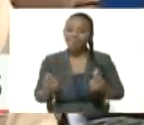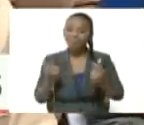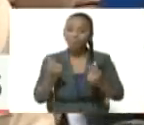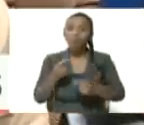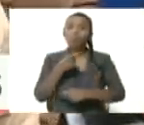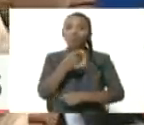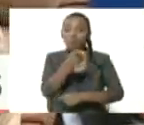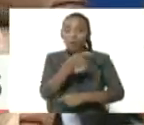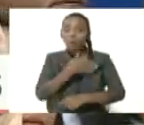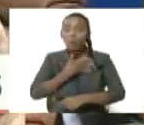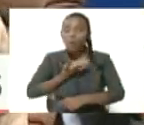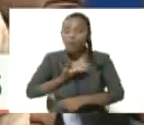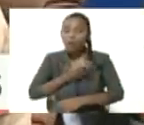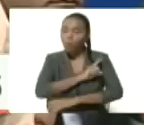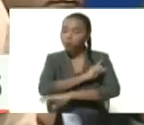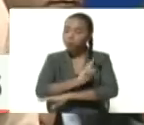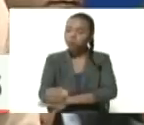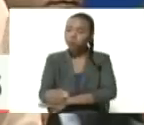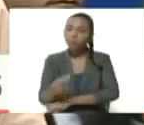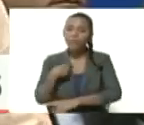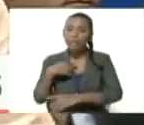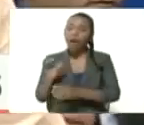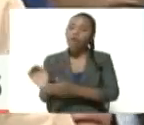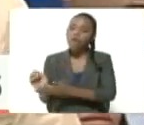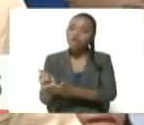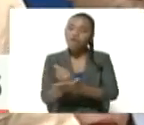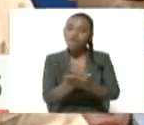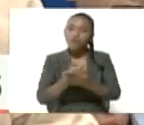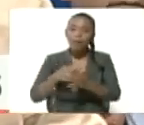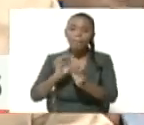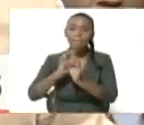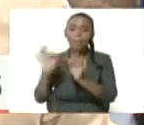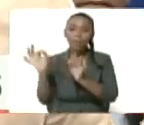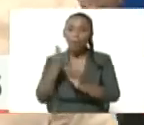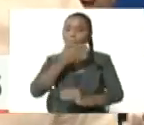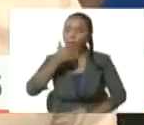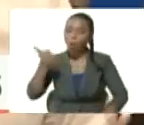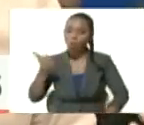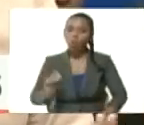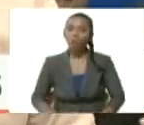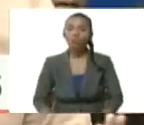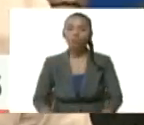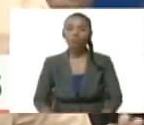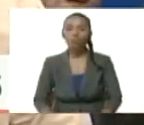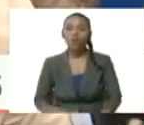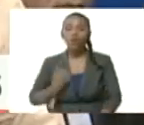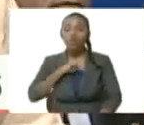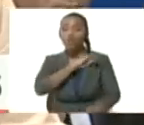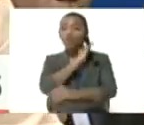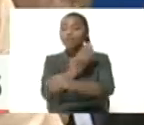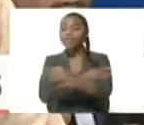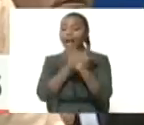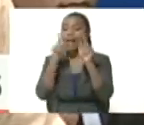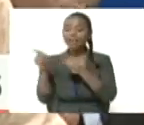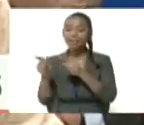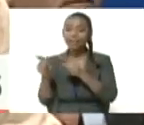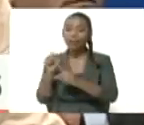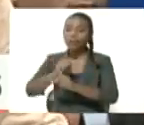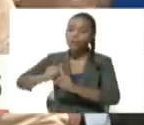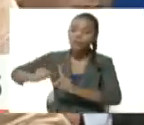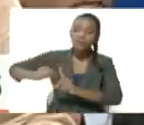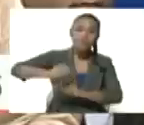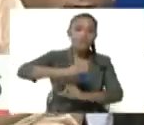la activación de las cuentas recaudadoras en Petro. Muchos de nosotros, y fortalecer así el ecosistema